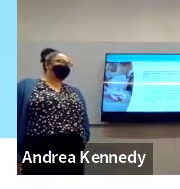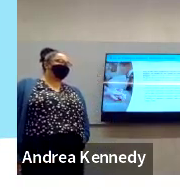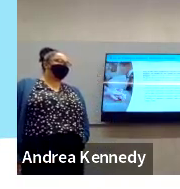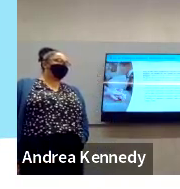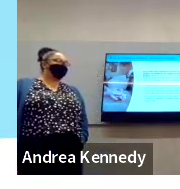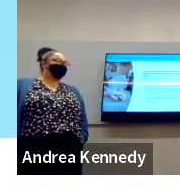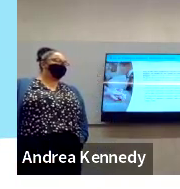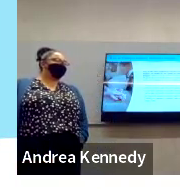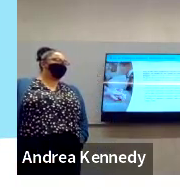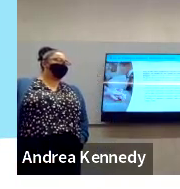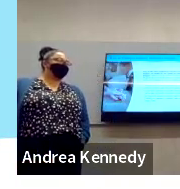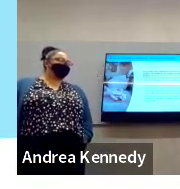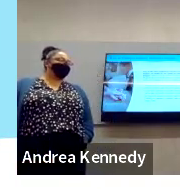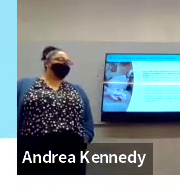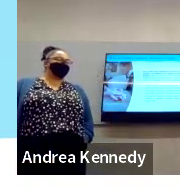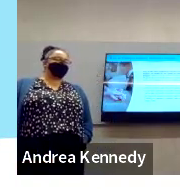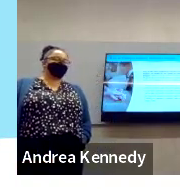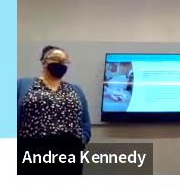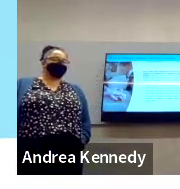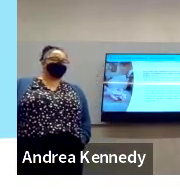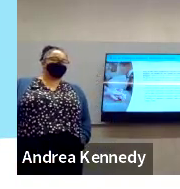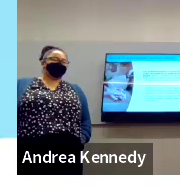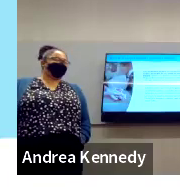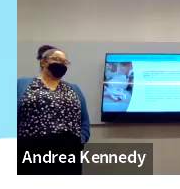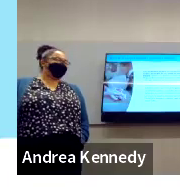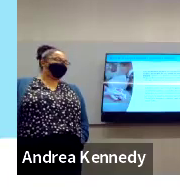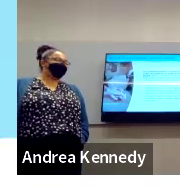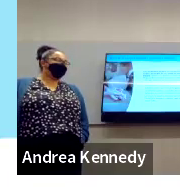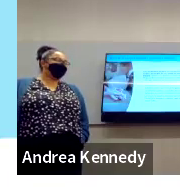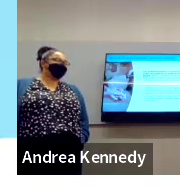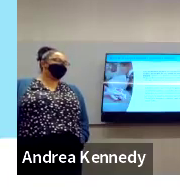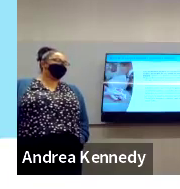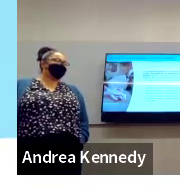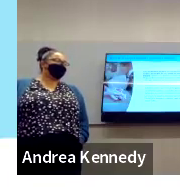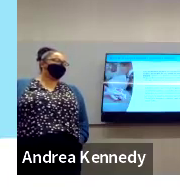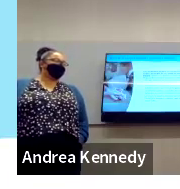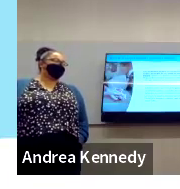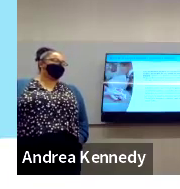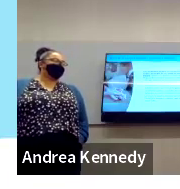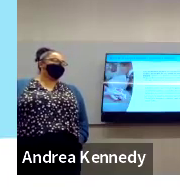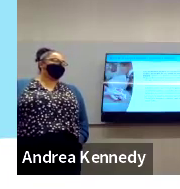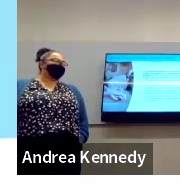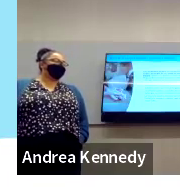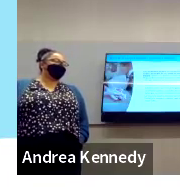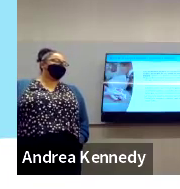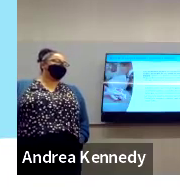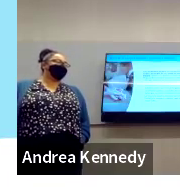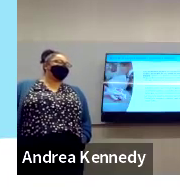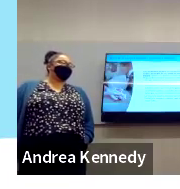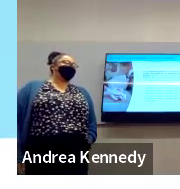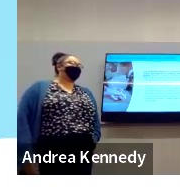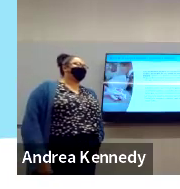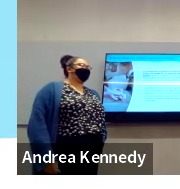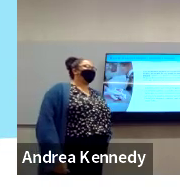contadores individuales, ya sea que si ellos no lo hacen, van a tener que instalar submedidos para que puedan ustedes